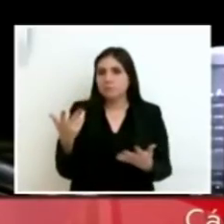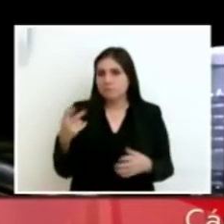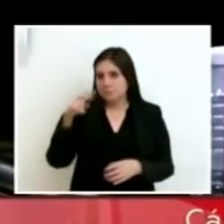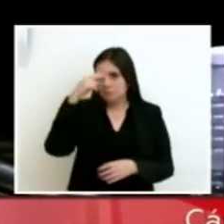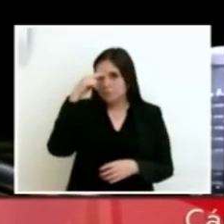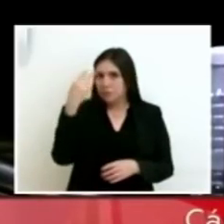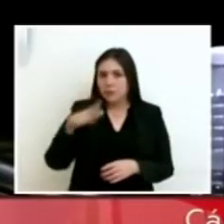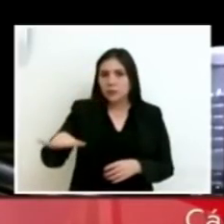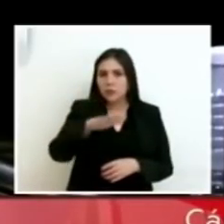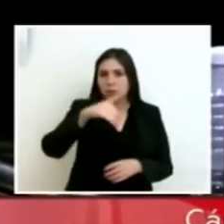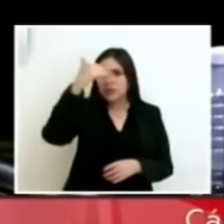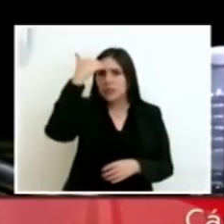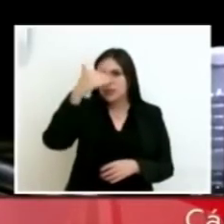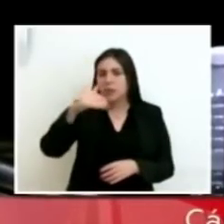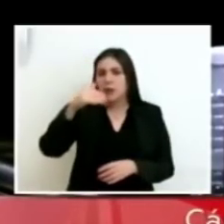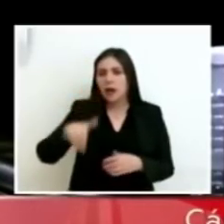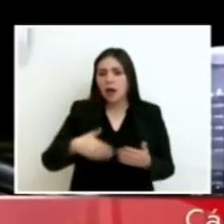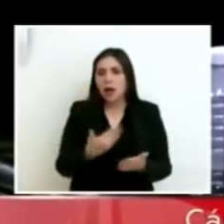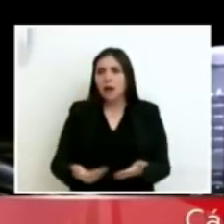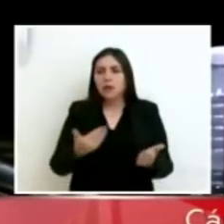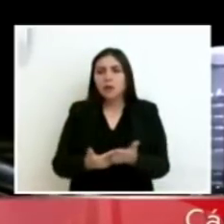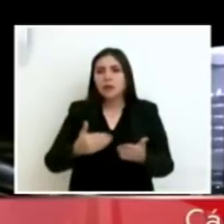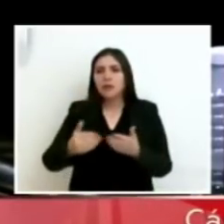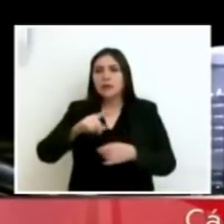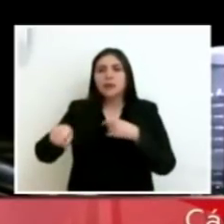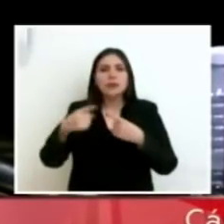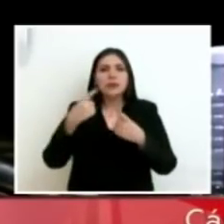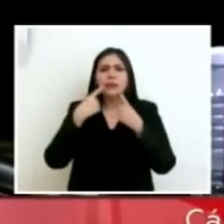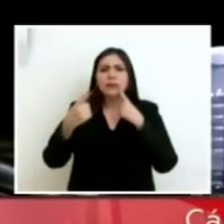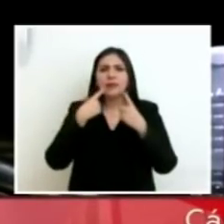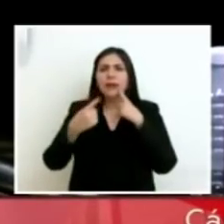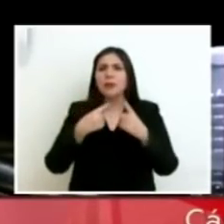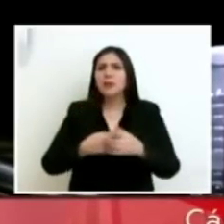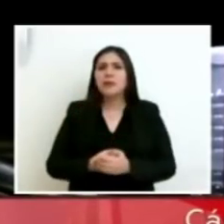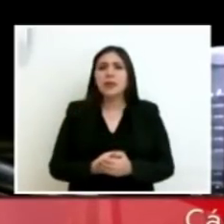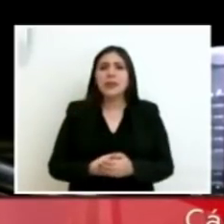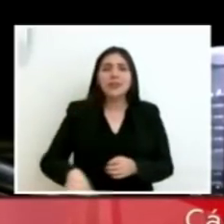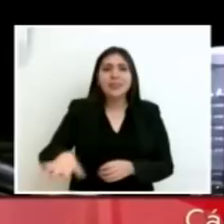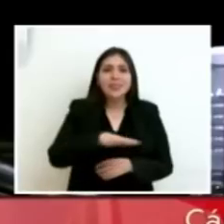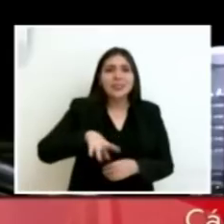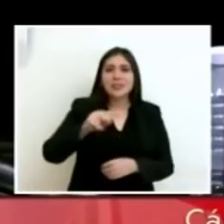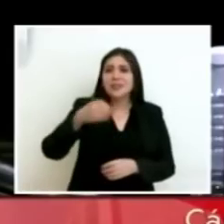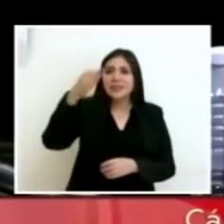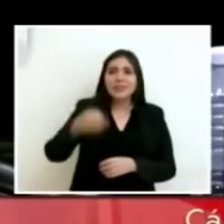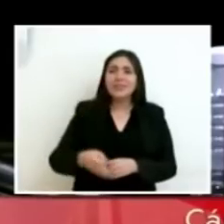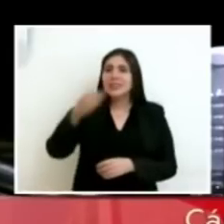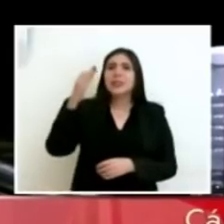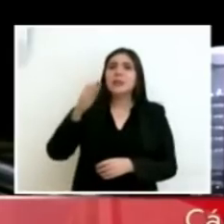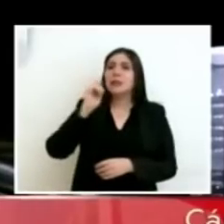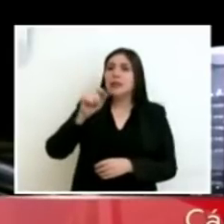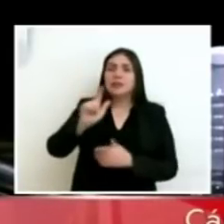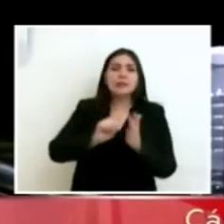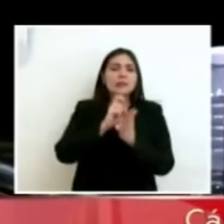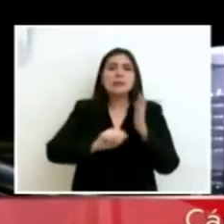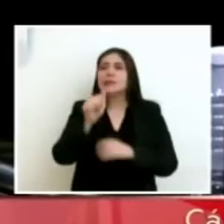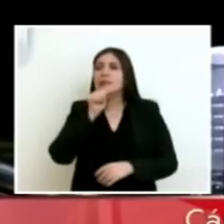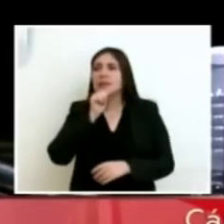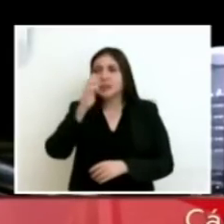pleno conocimiento de lo que aquí estamos discutiendo. No aceptamos que nos vengan a decir que esta reforma no se conoce, que no la